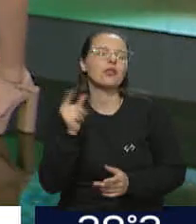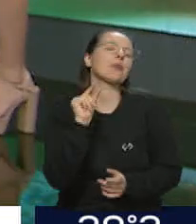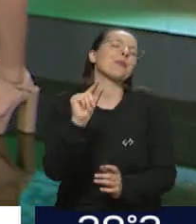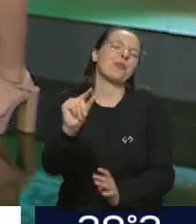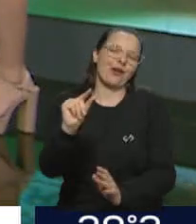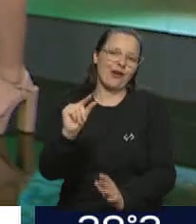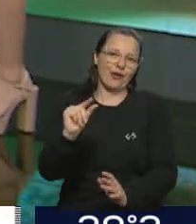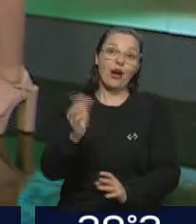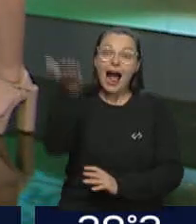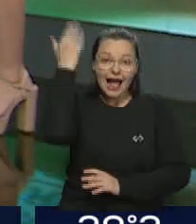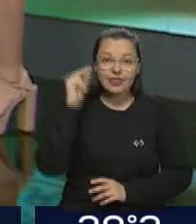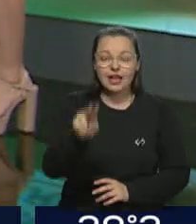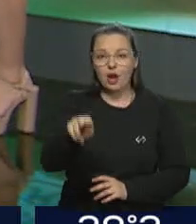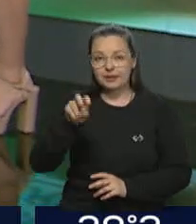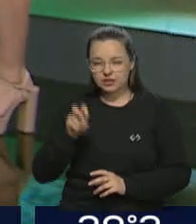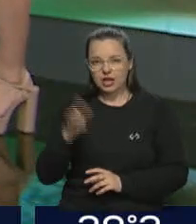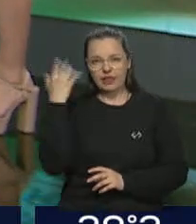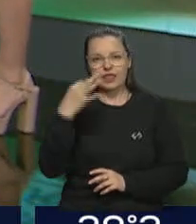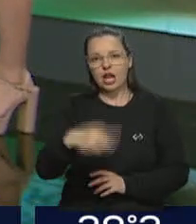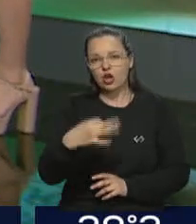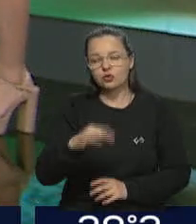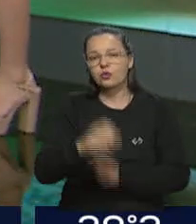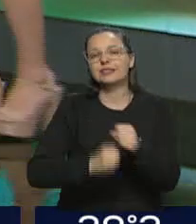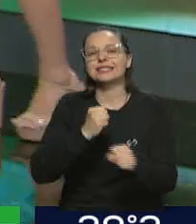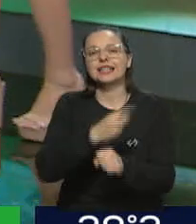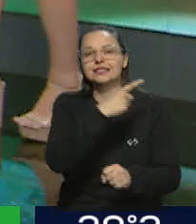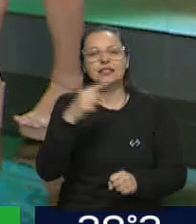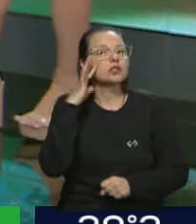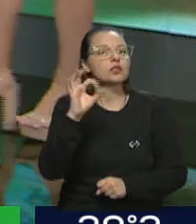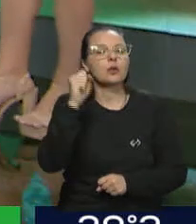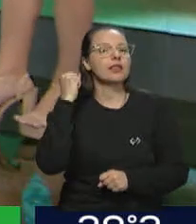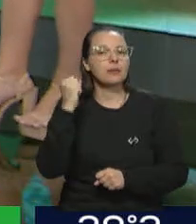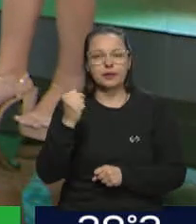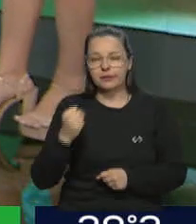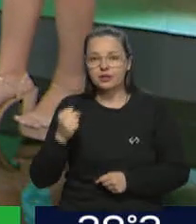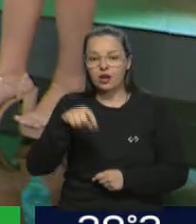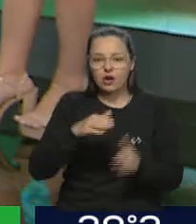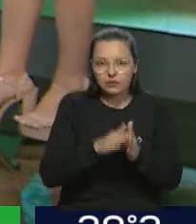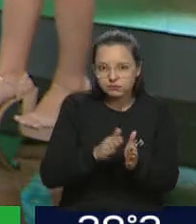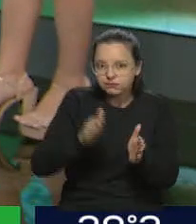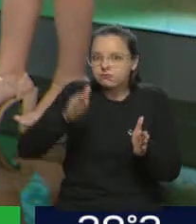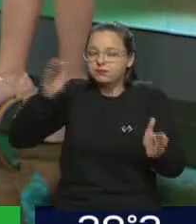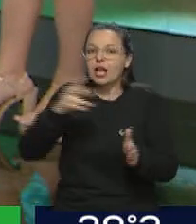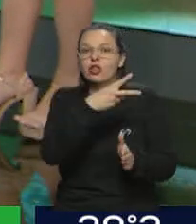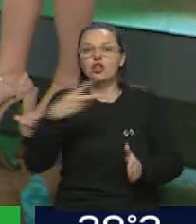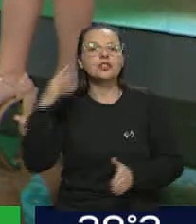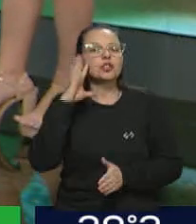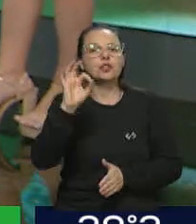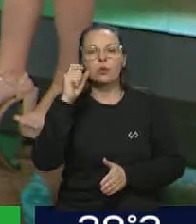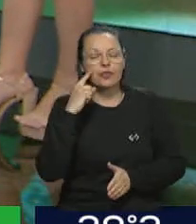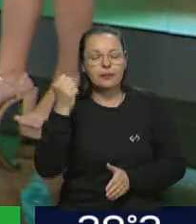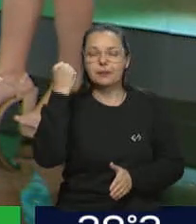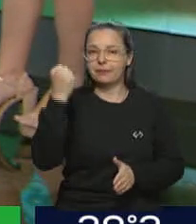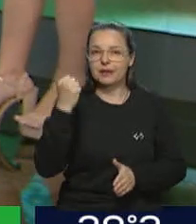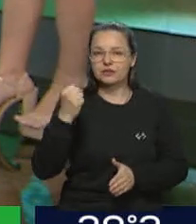antes podían sacar en octubre hasta 150.000 pesos, ahora ese monto se eleva a los 250.000, con una tasa